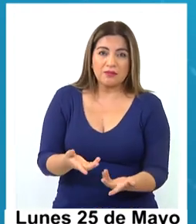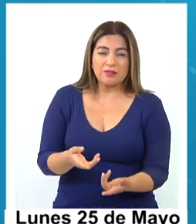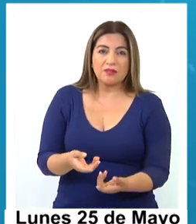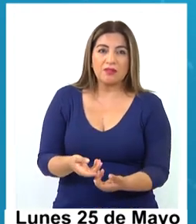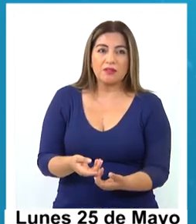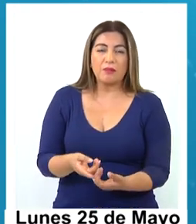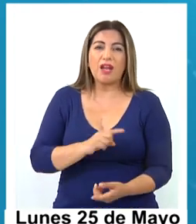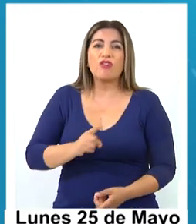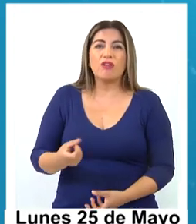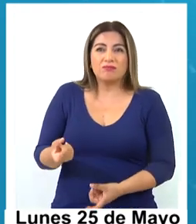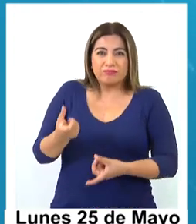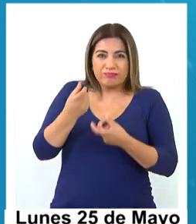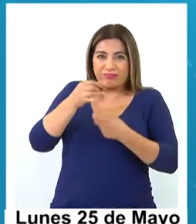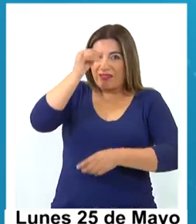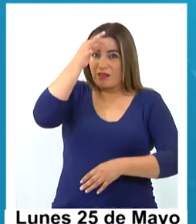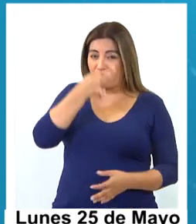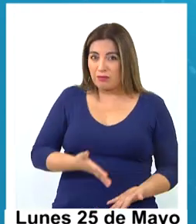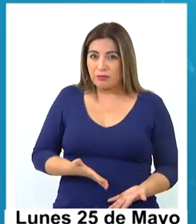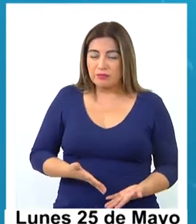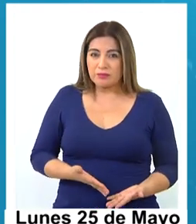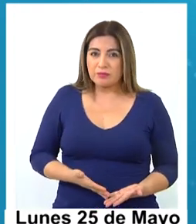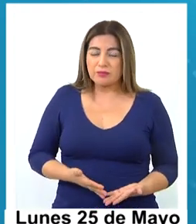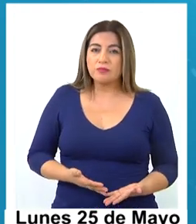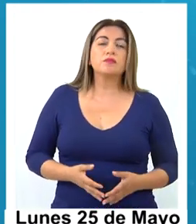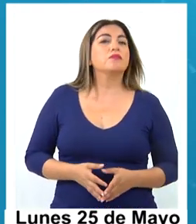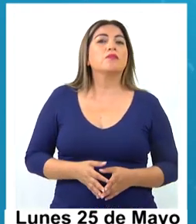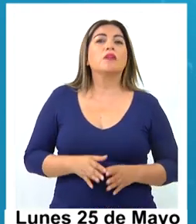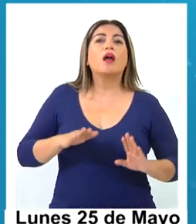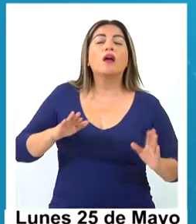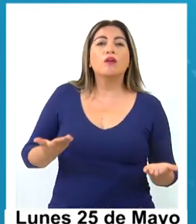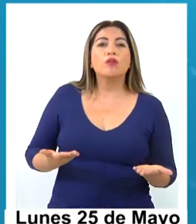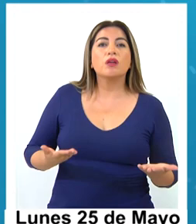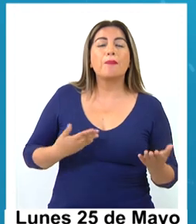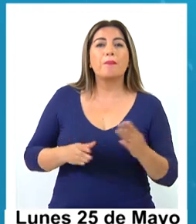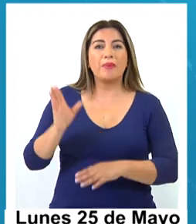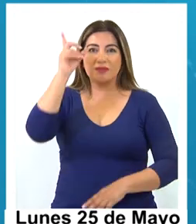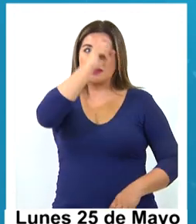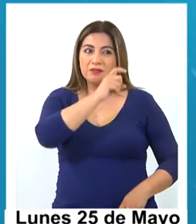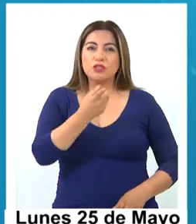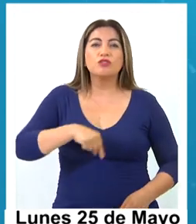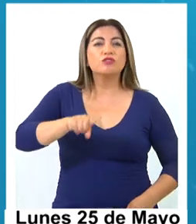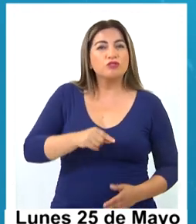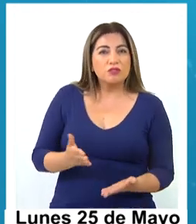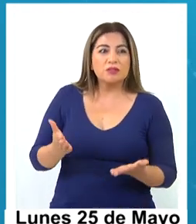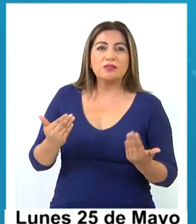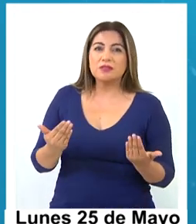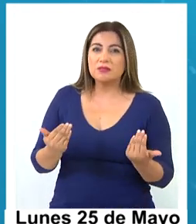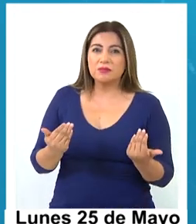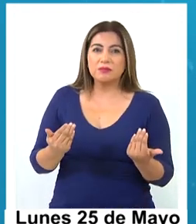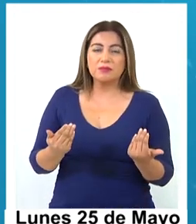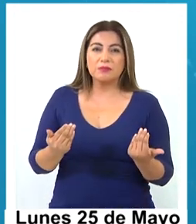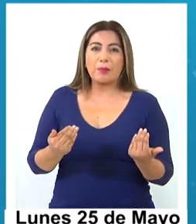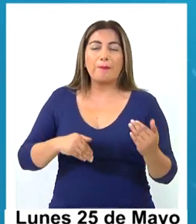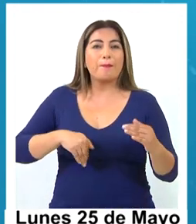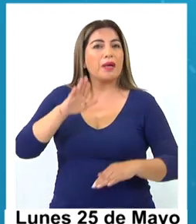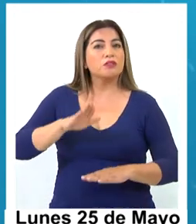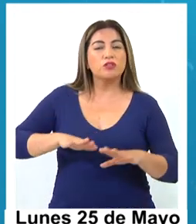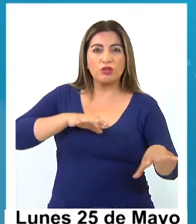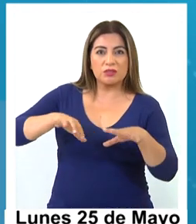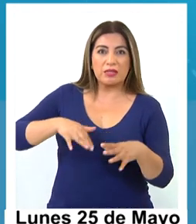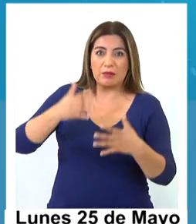esto nosotros sabemos evitar el contagio con bacterias ya entonces claro ahora las primeras más complejas se necesitan